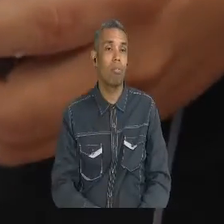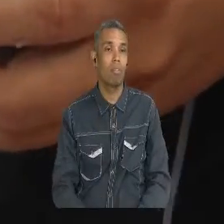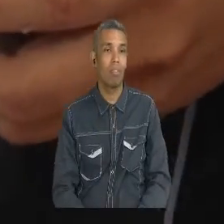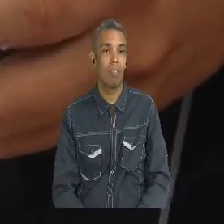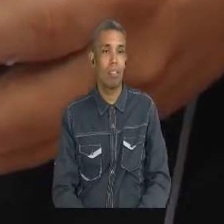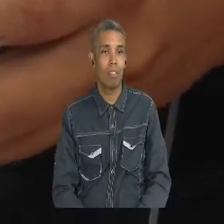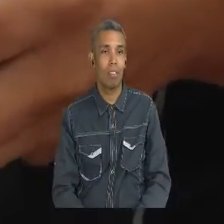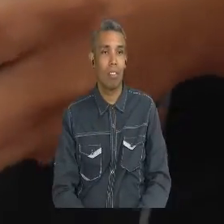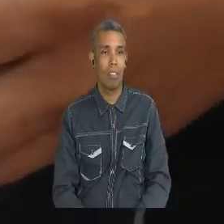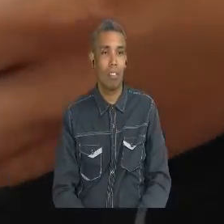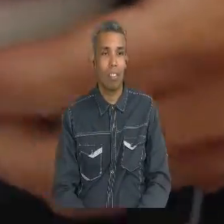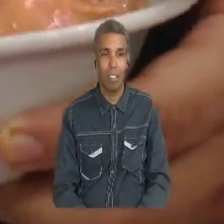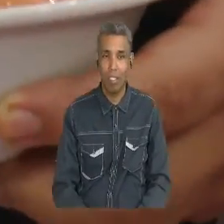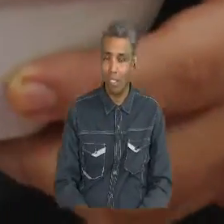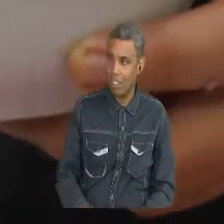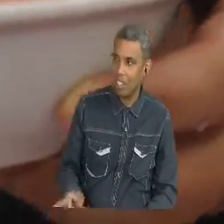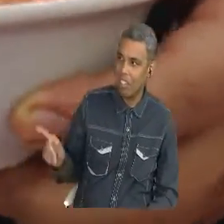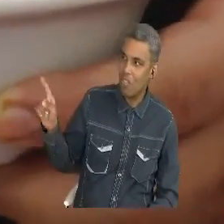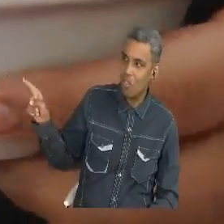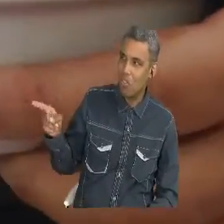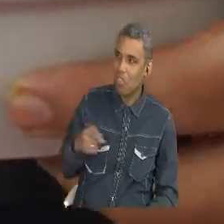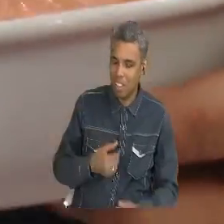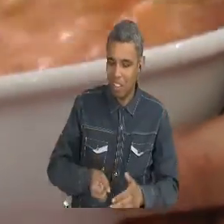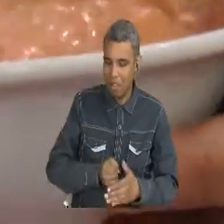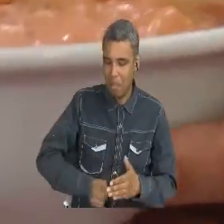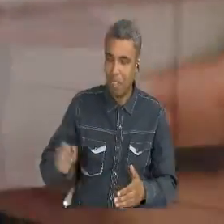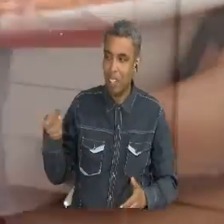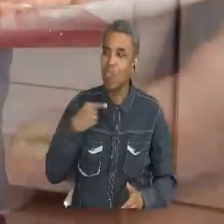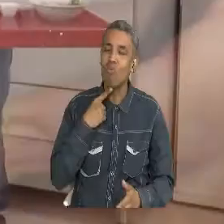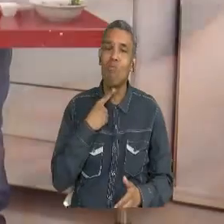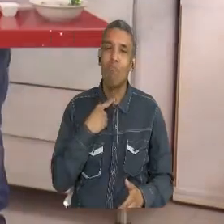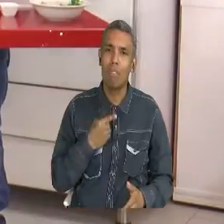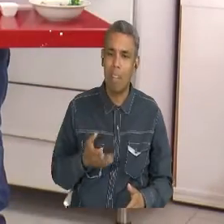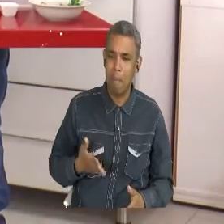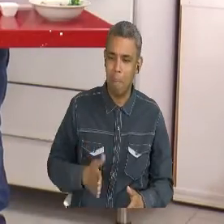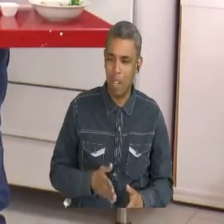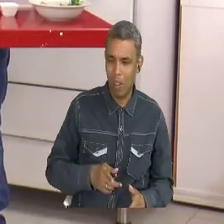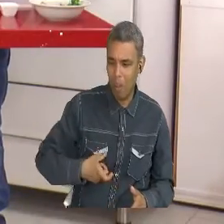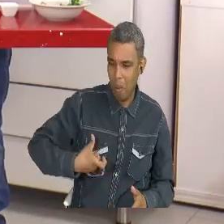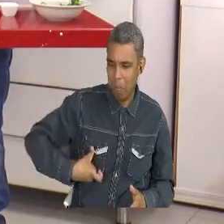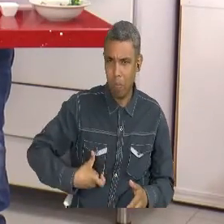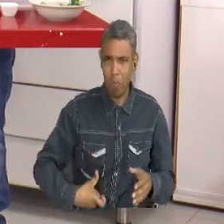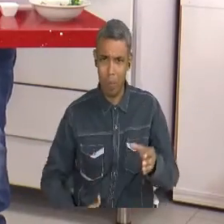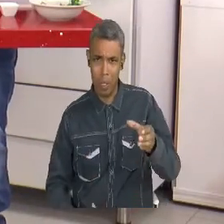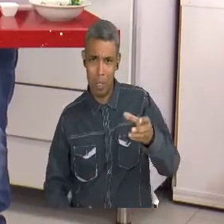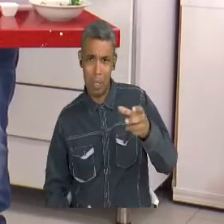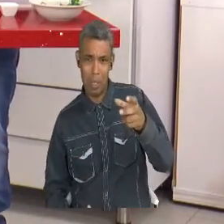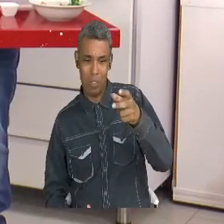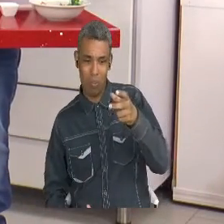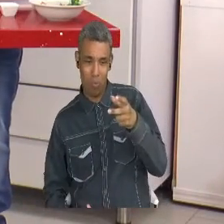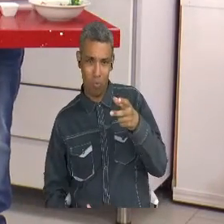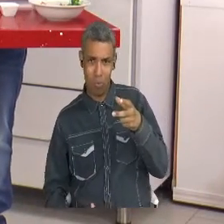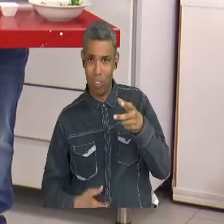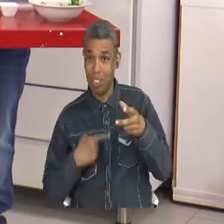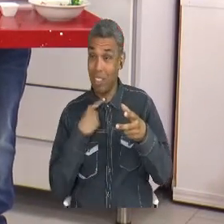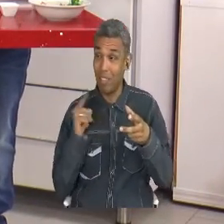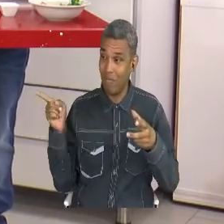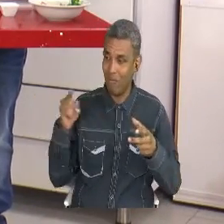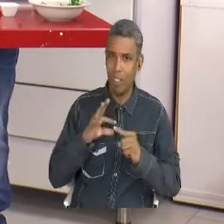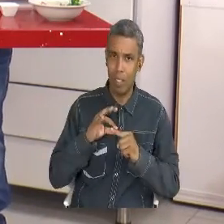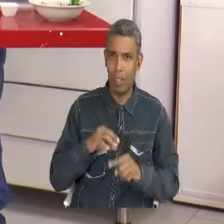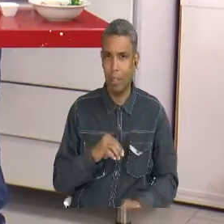Roche, yo creo que es experta en lo que es ceviches, cócteles, ¿no? El por marisco. Amor a Dios, no, mire, yo hasta el